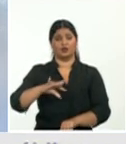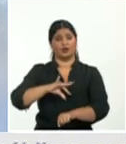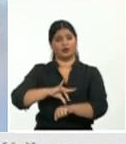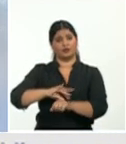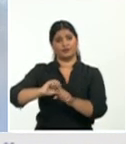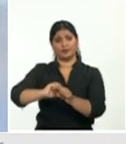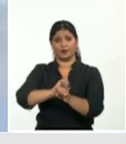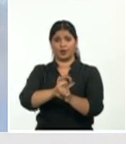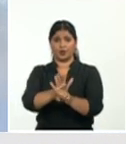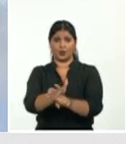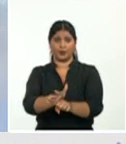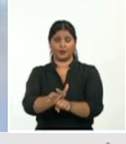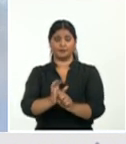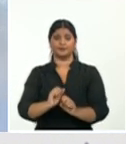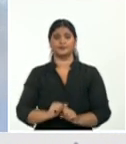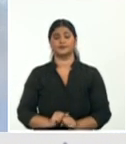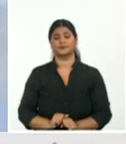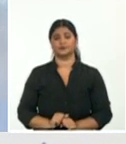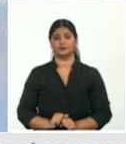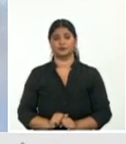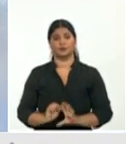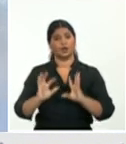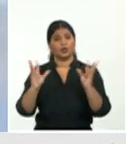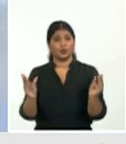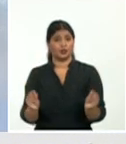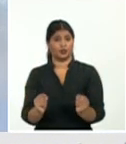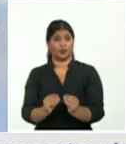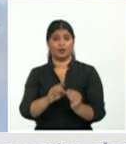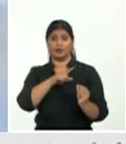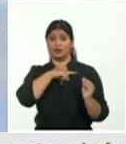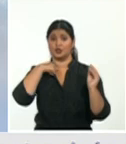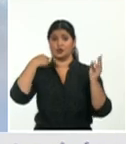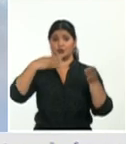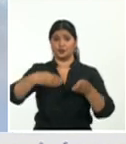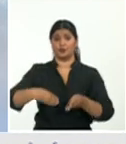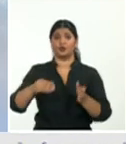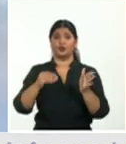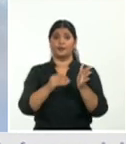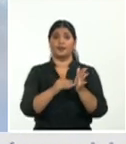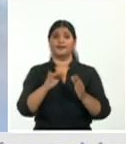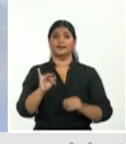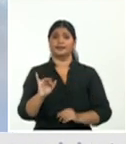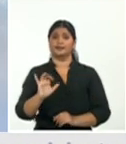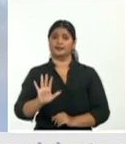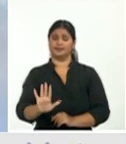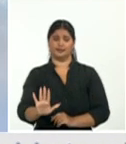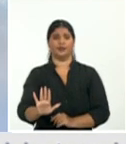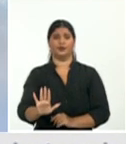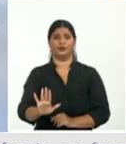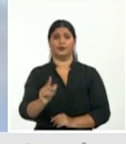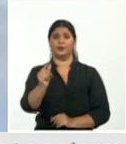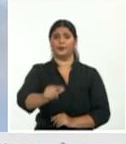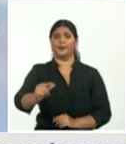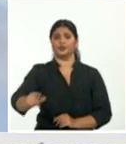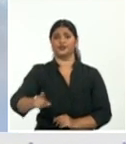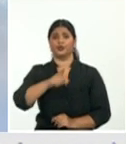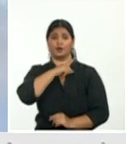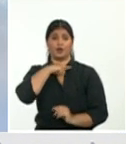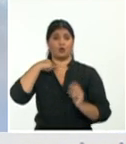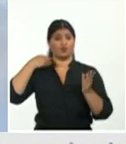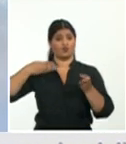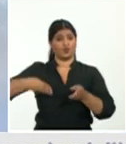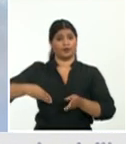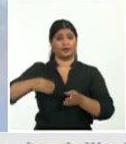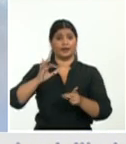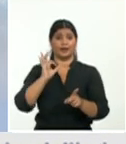con esto ya se acumulan un total de 1.075 fallecidos desde el mes de